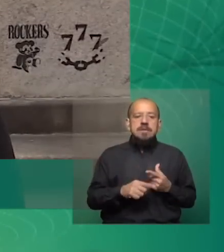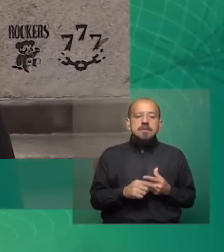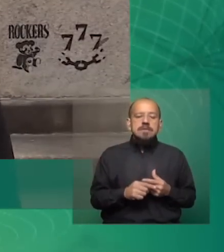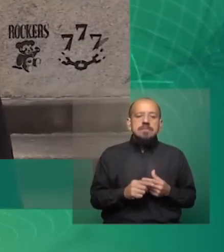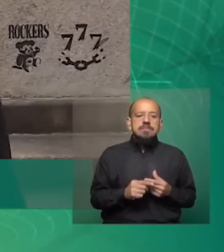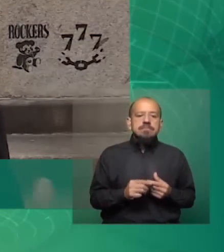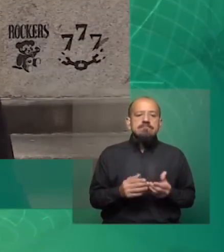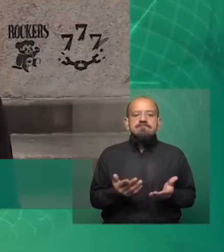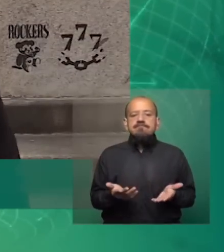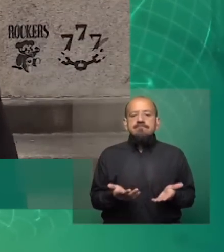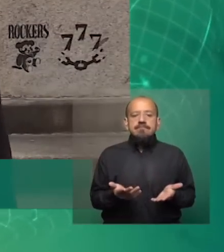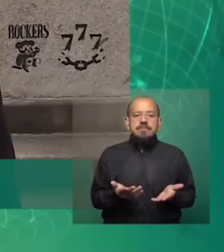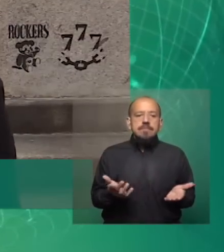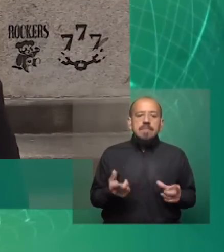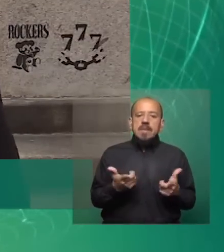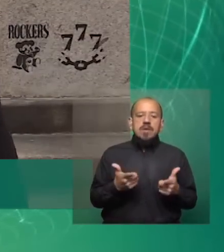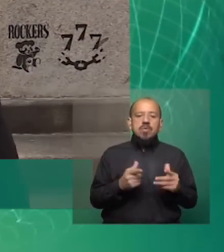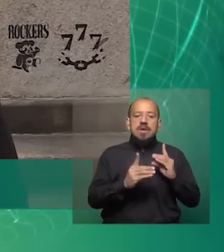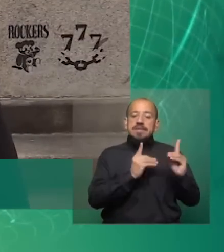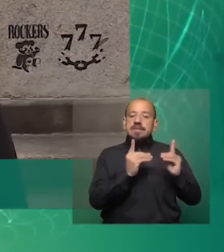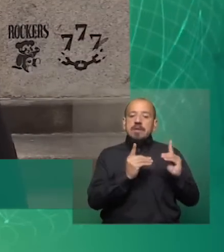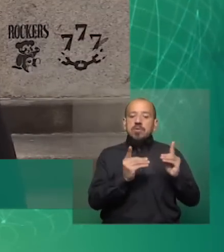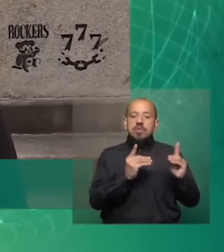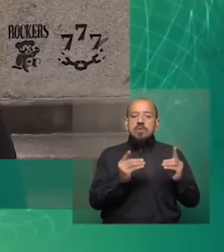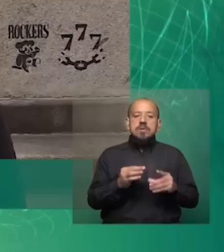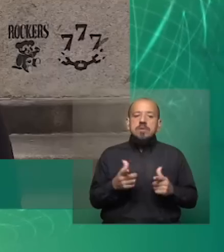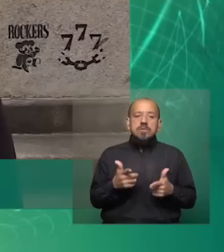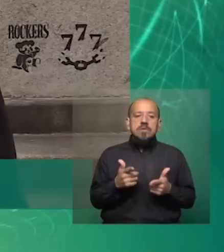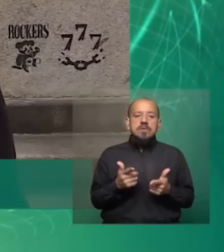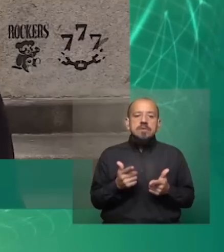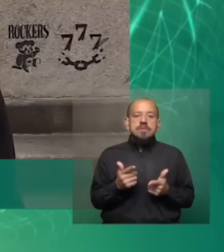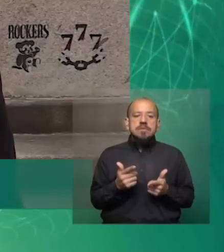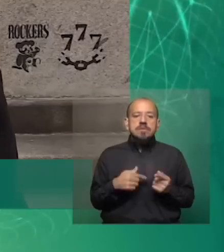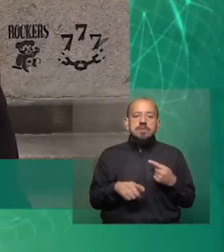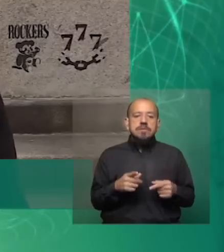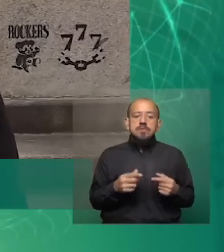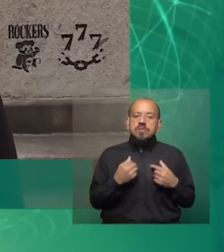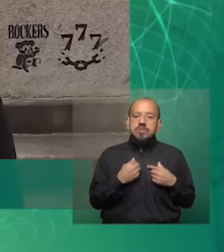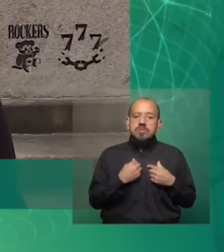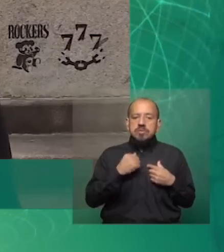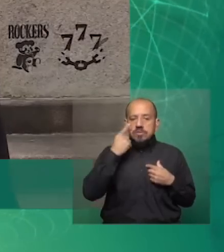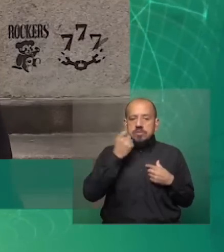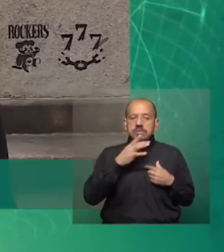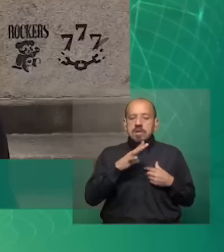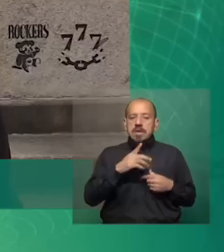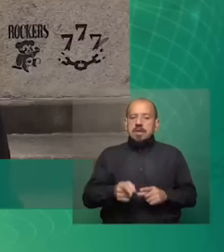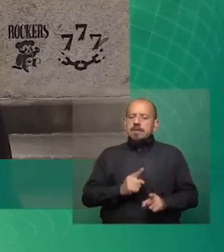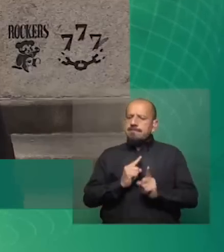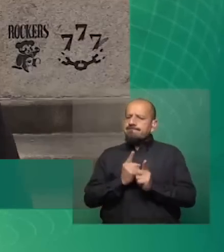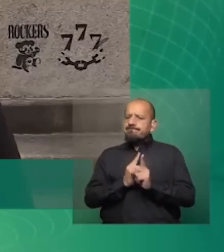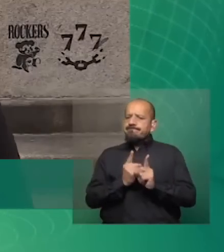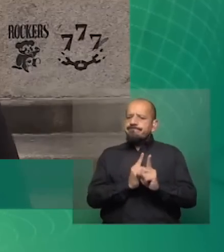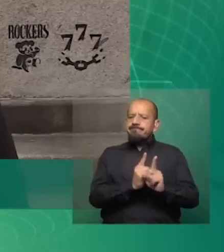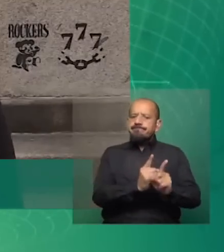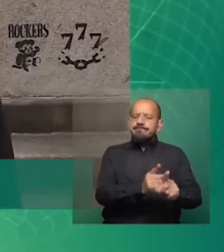este en donde no hay diálogo en donde nosotros notamos que hay una persecución que sí una